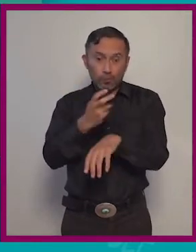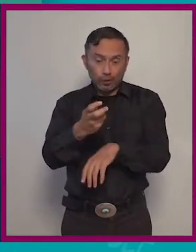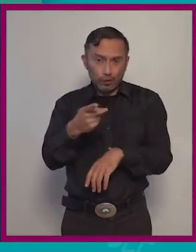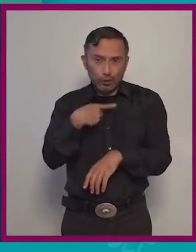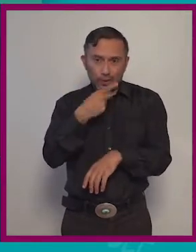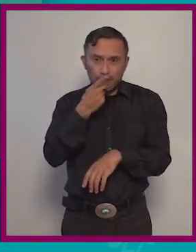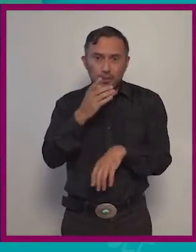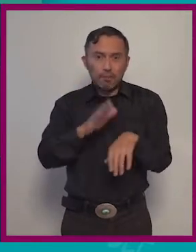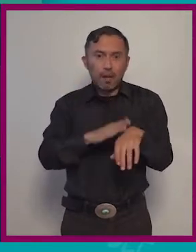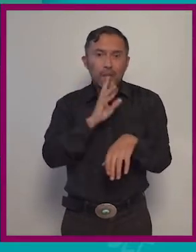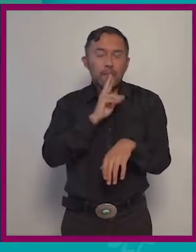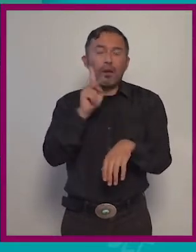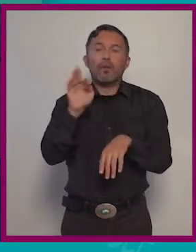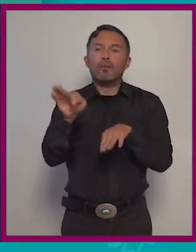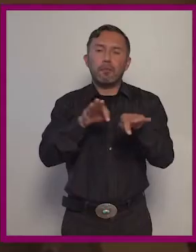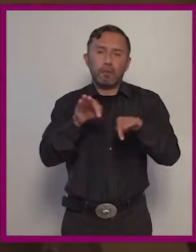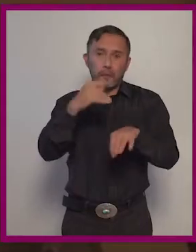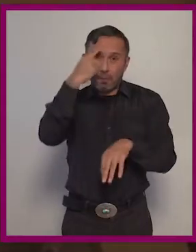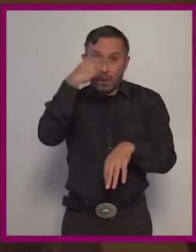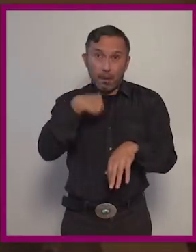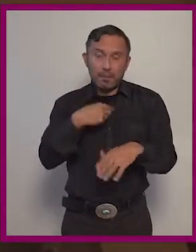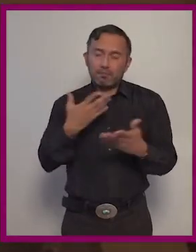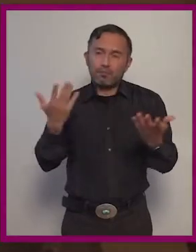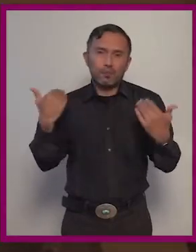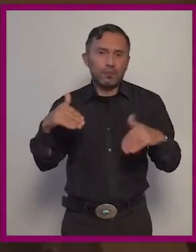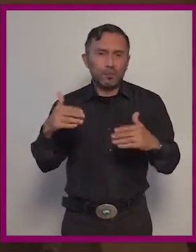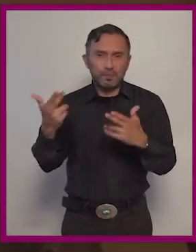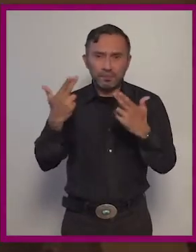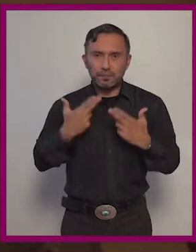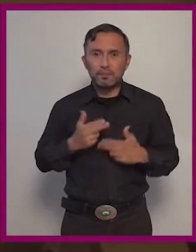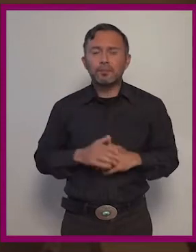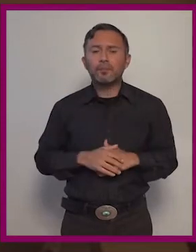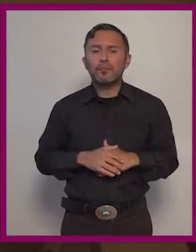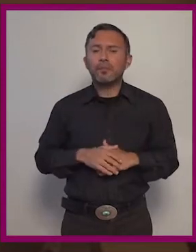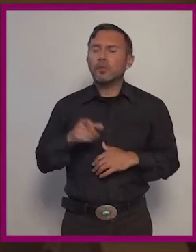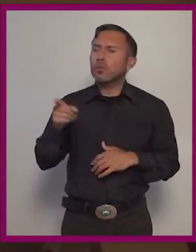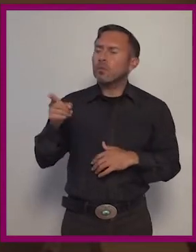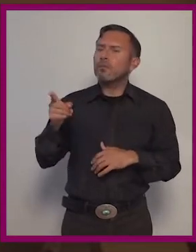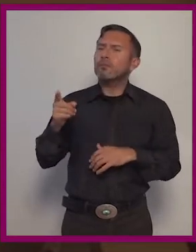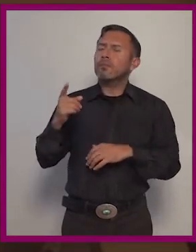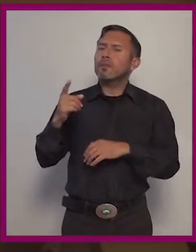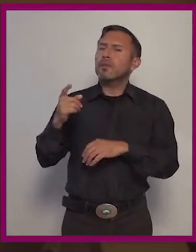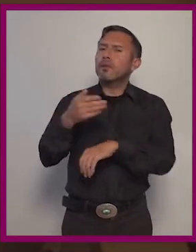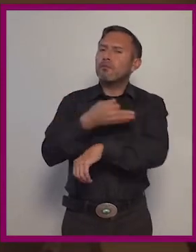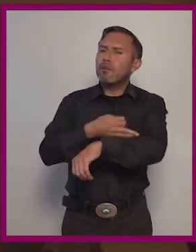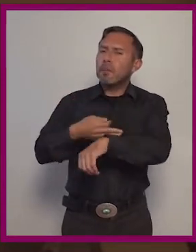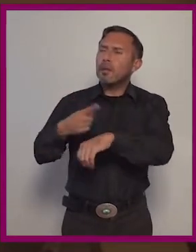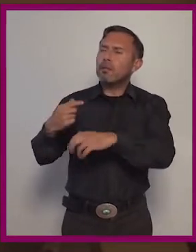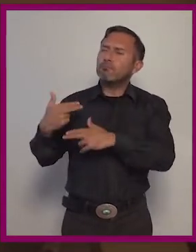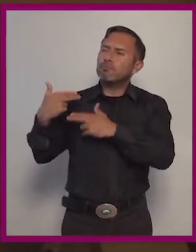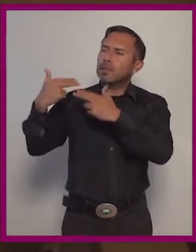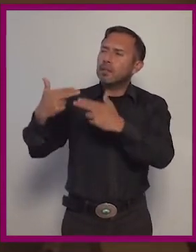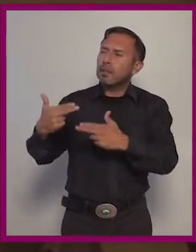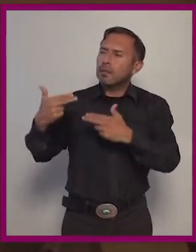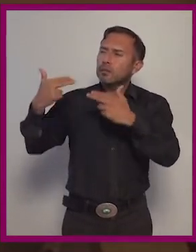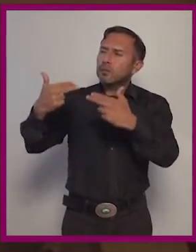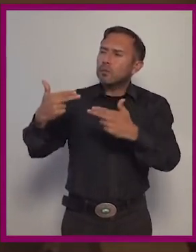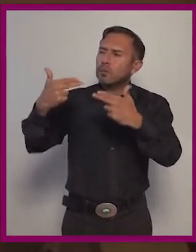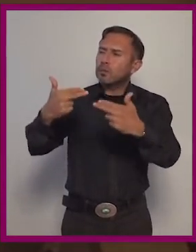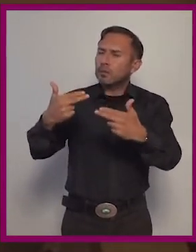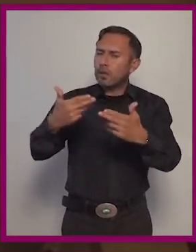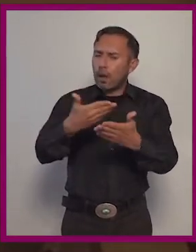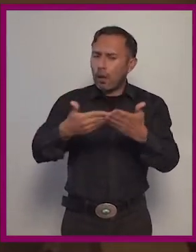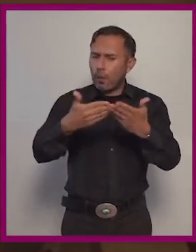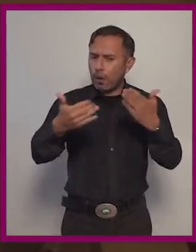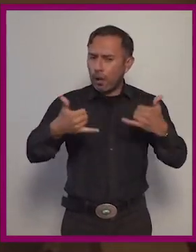profesión que existe hasta ahora, ¿no? Al transmitirse de generación en generación, ¿deben los más jóvenes modificar de